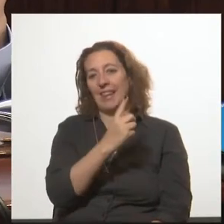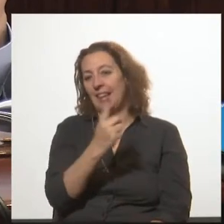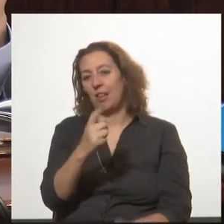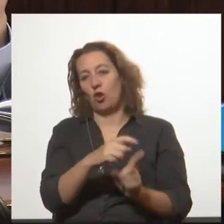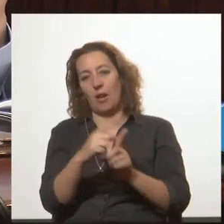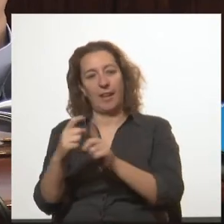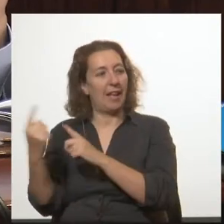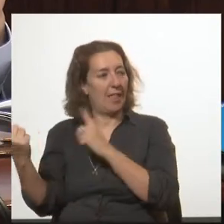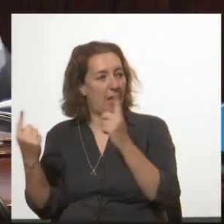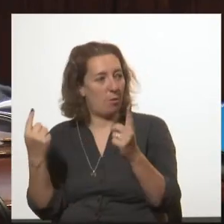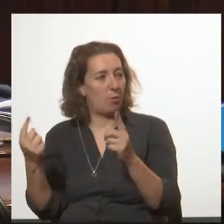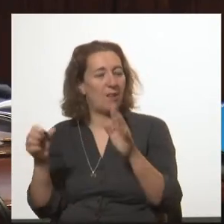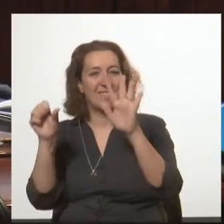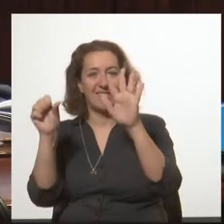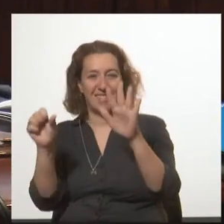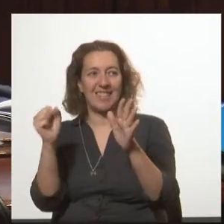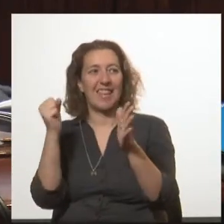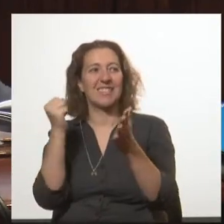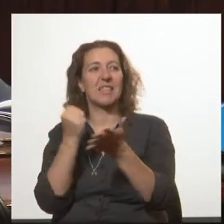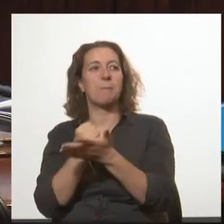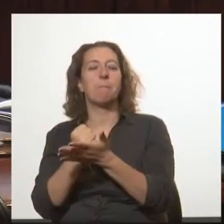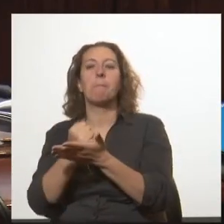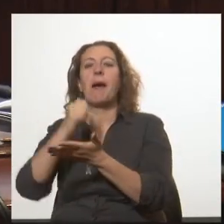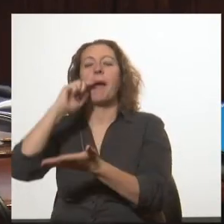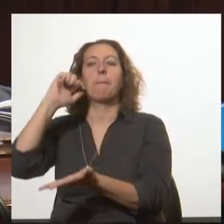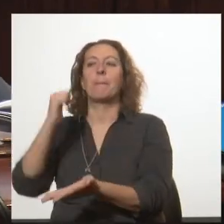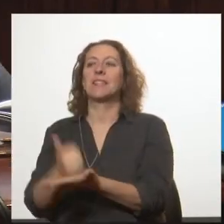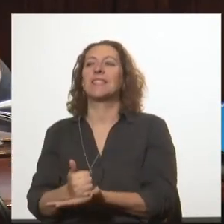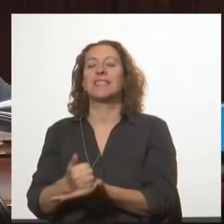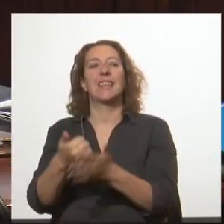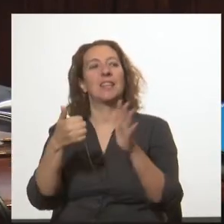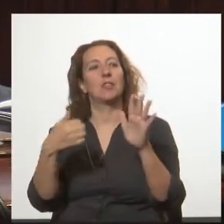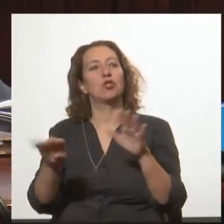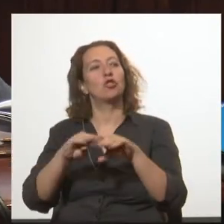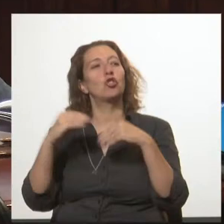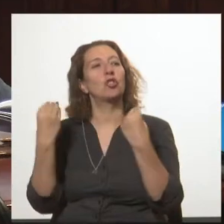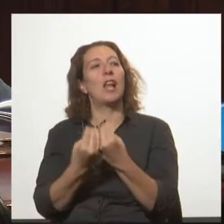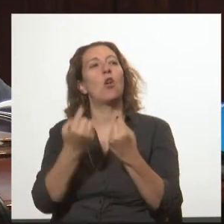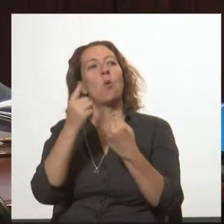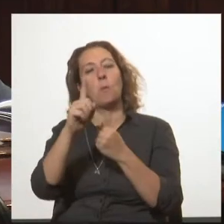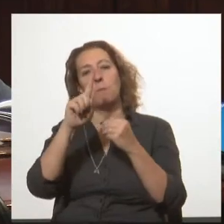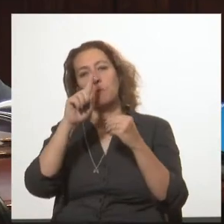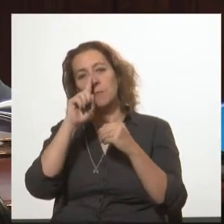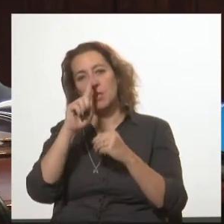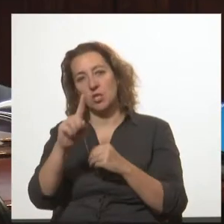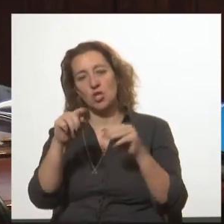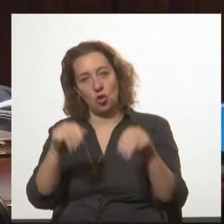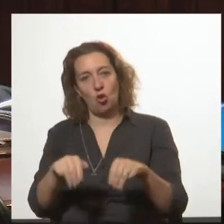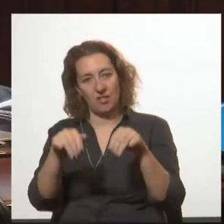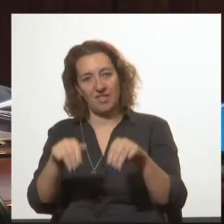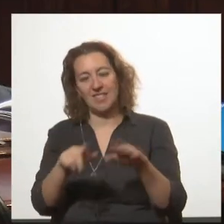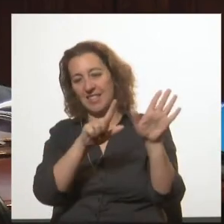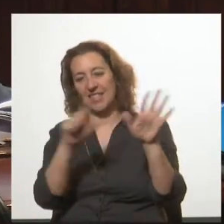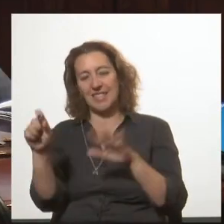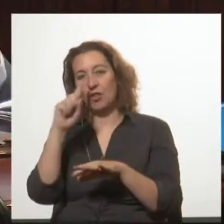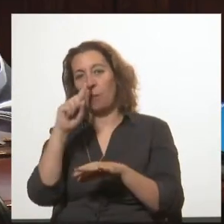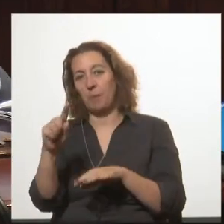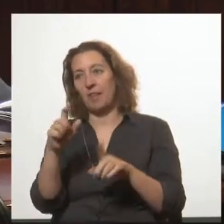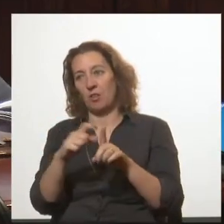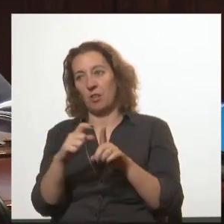6 marcas presenciales de 100 mil dólares y totalizaban un millón 700 mil dólares cuando ingresó en el 2019 por esos